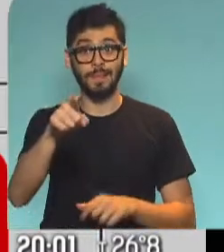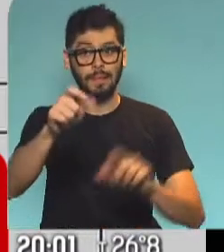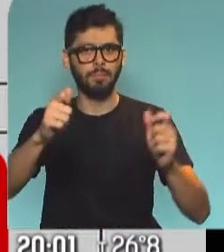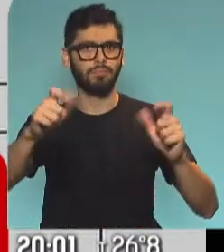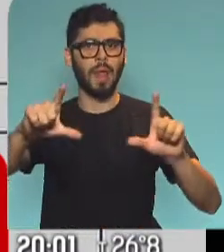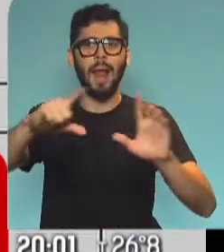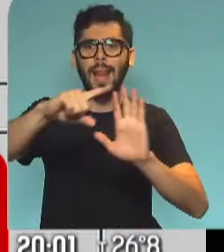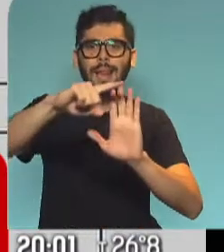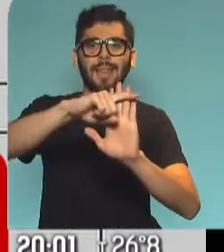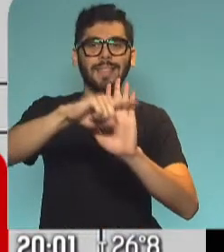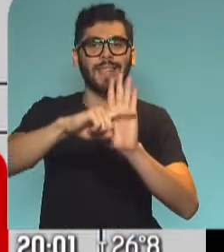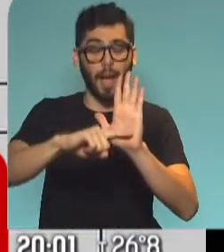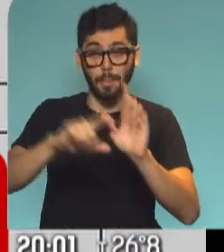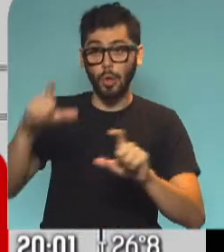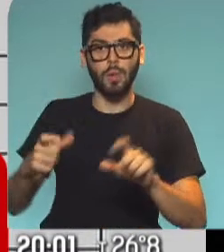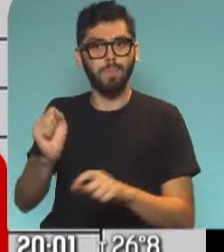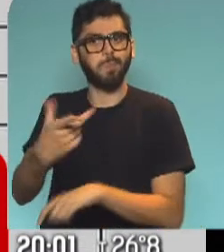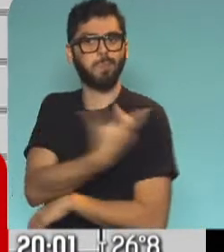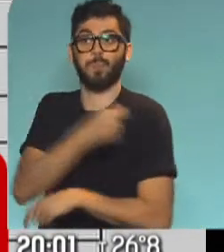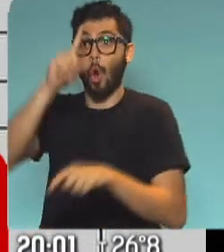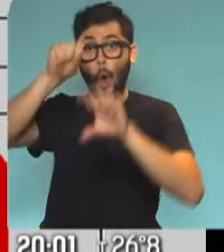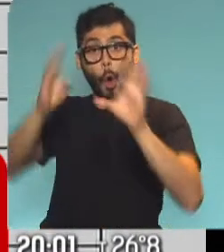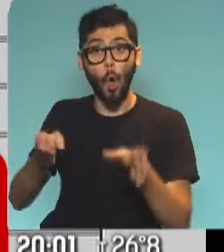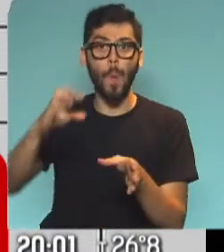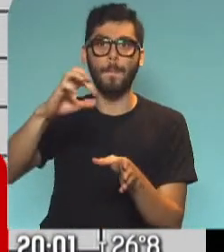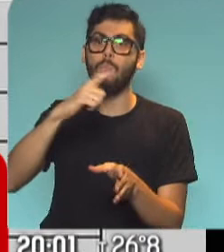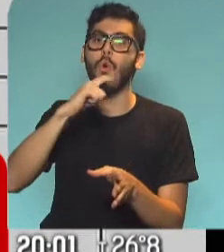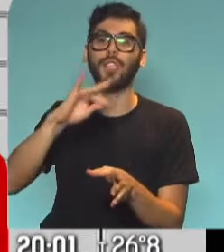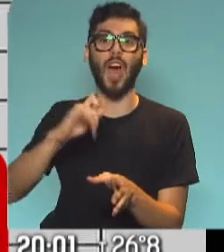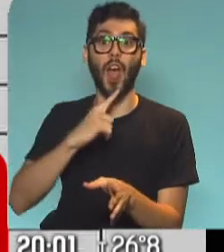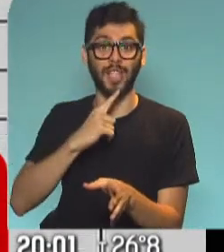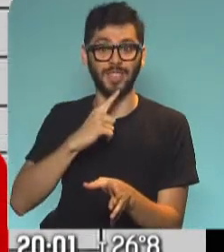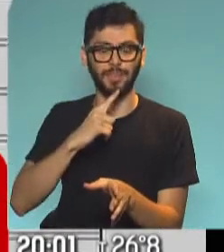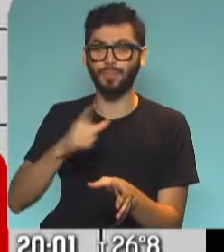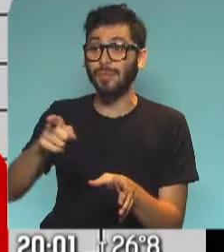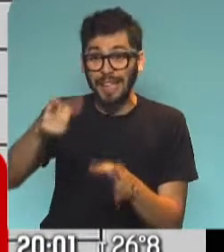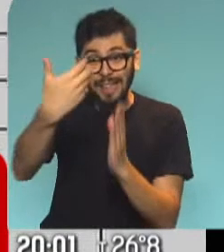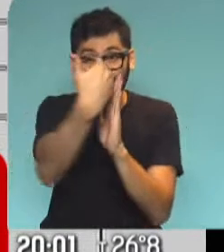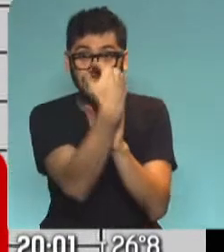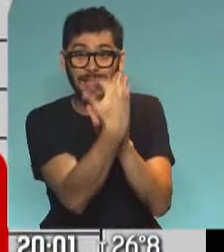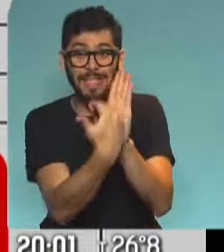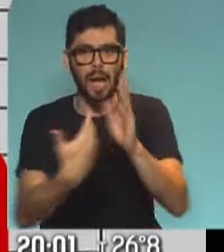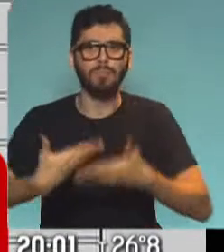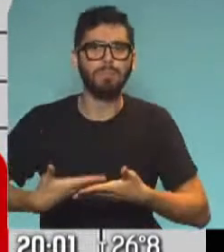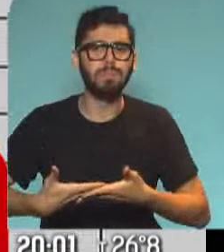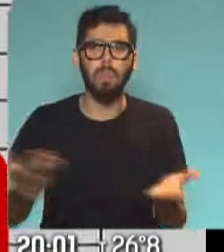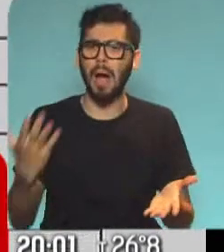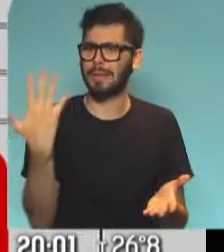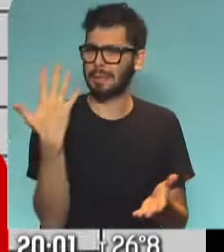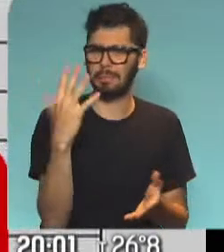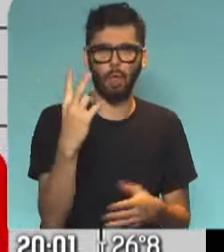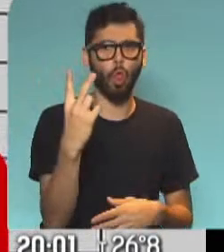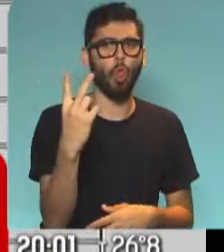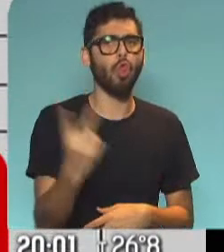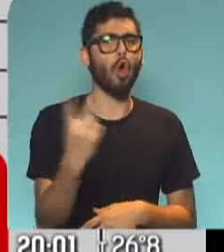de vacunados en el Hospital Posadas. Esto se hizo público hace poco menos de 2 horas